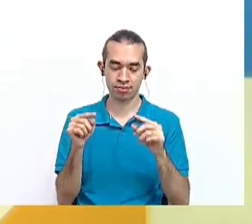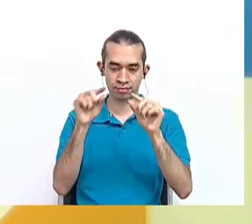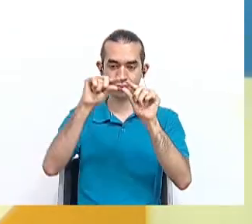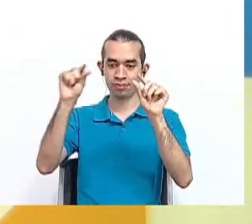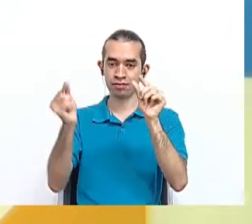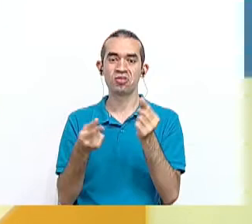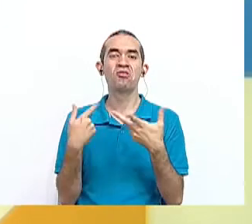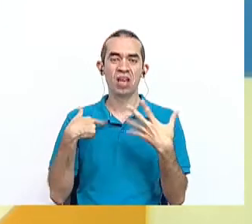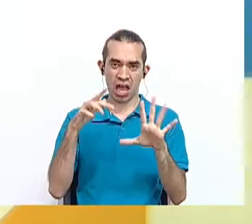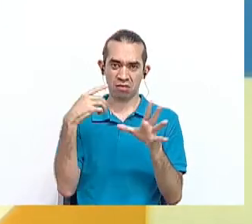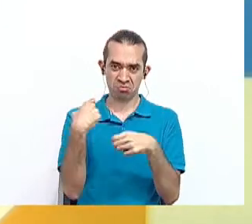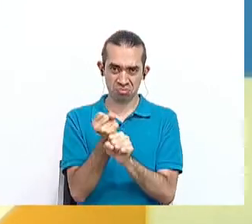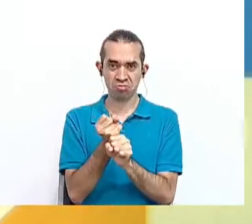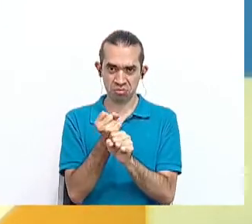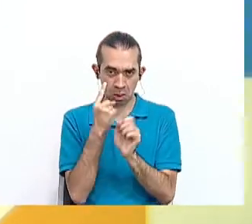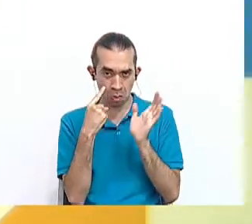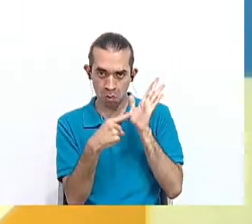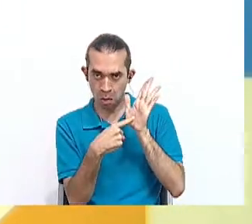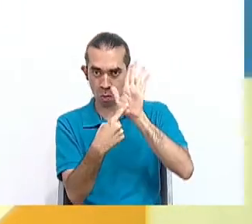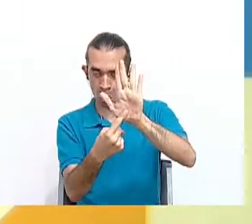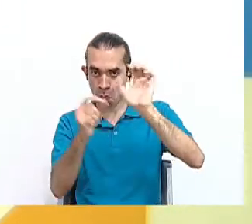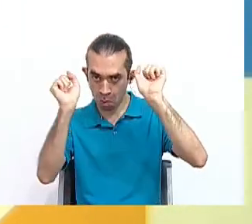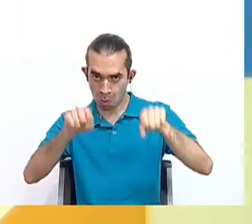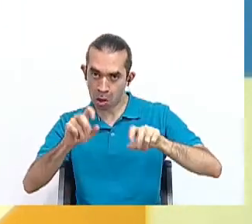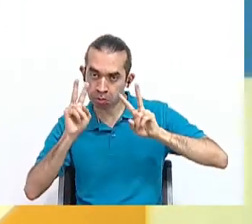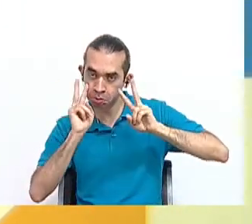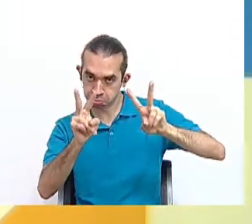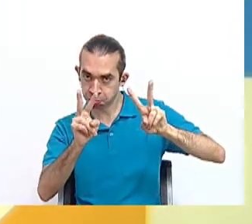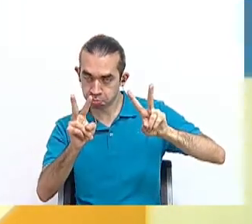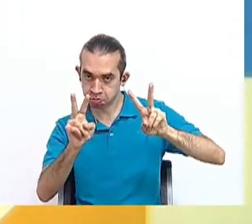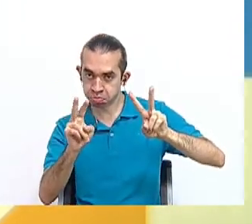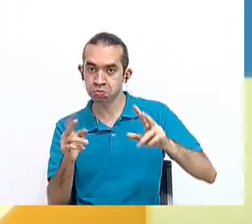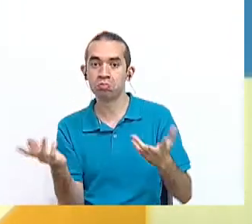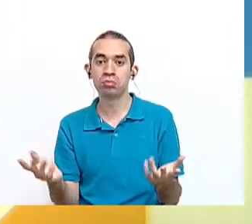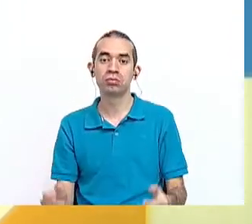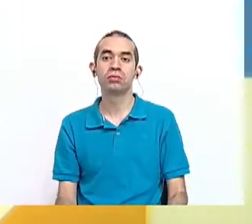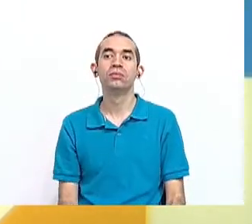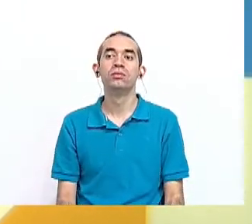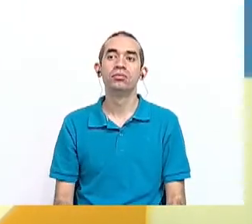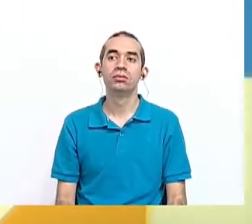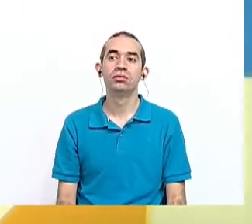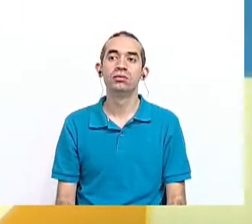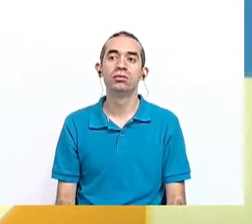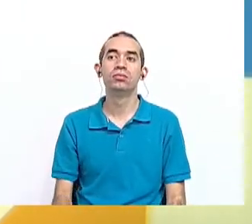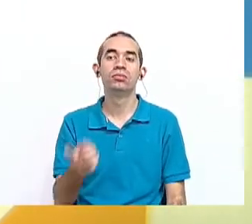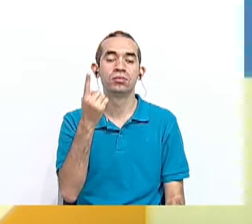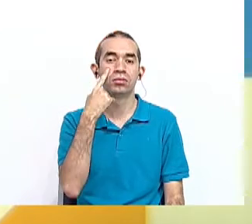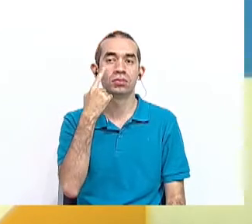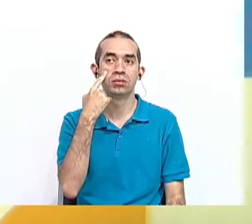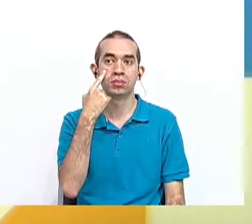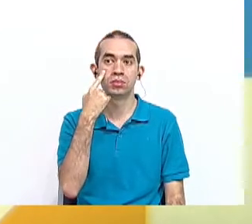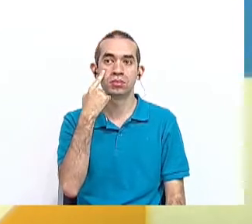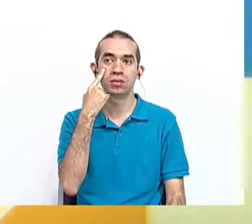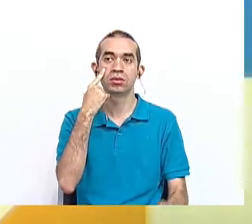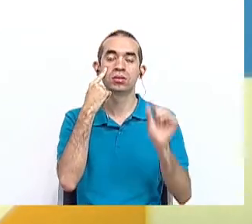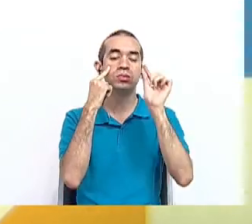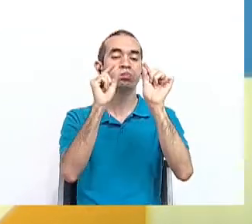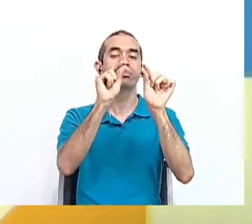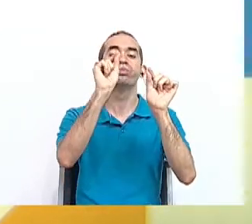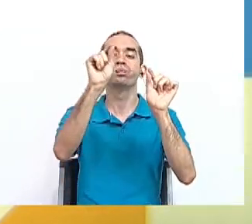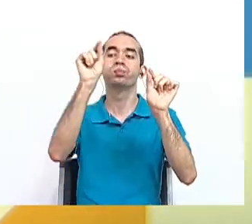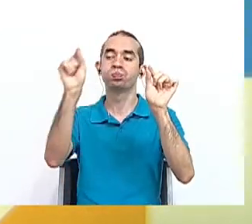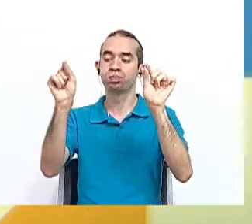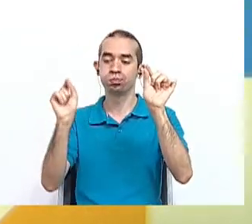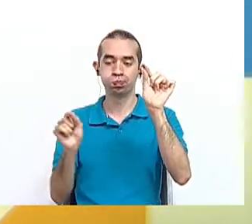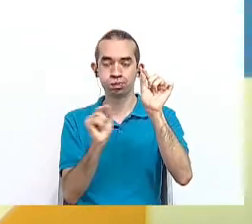he fabricado para que ustedes puedan observarla. Entonces está formada por 6